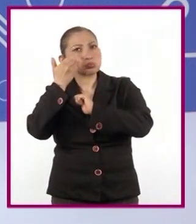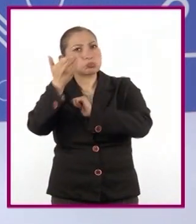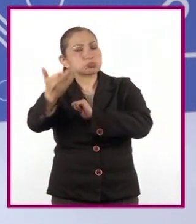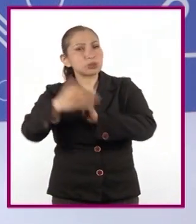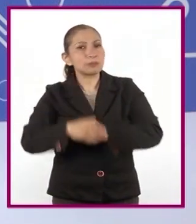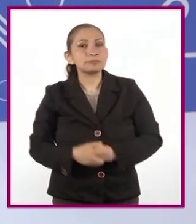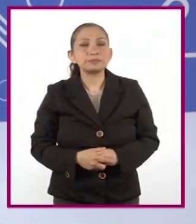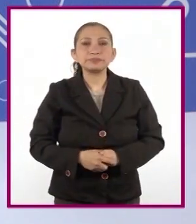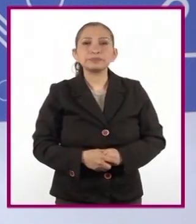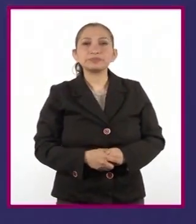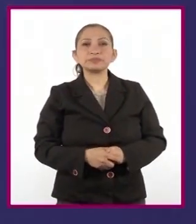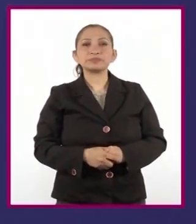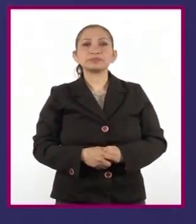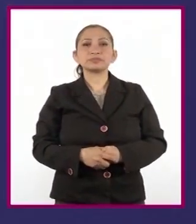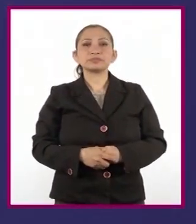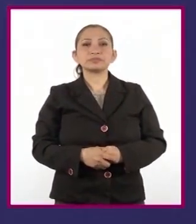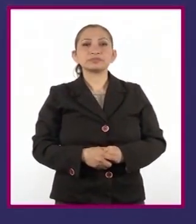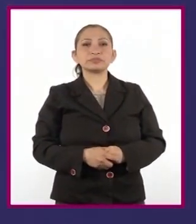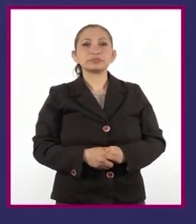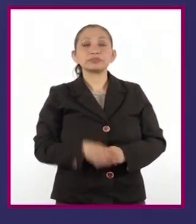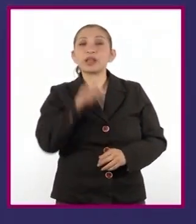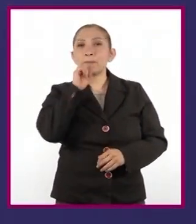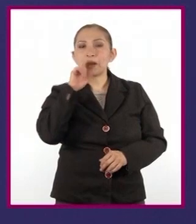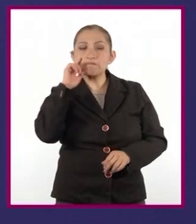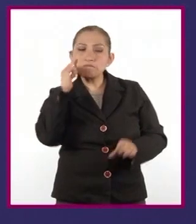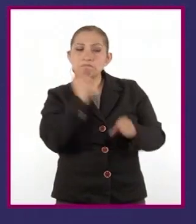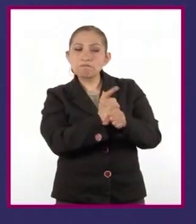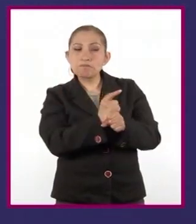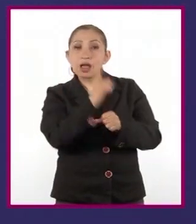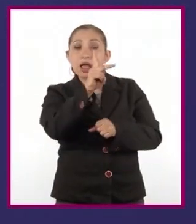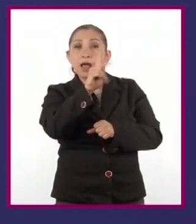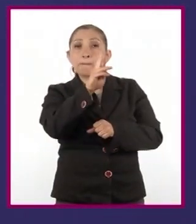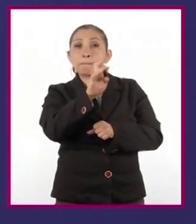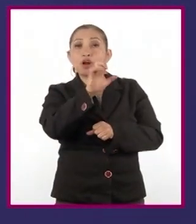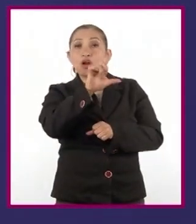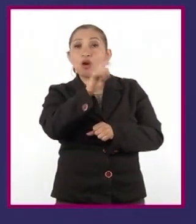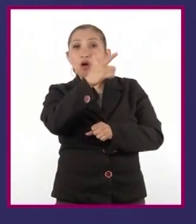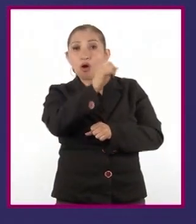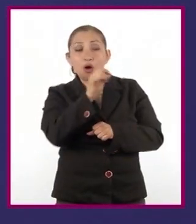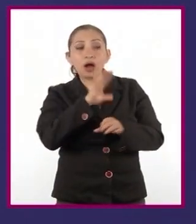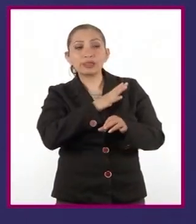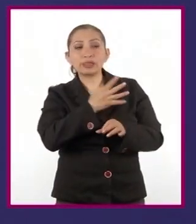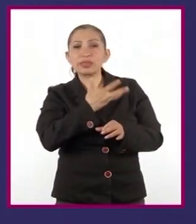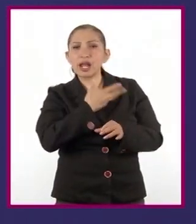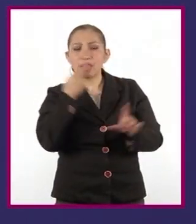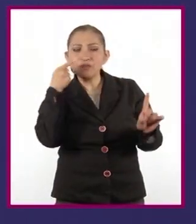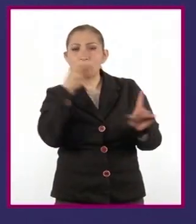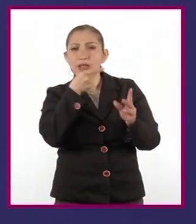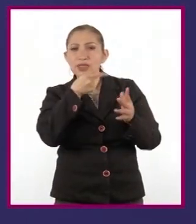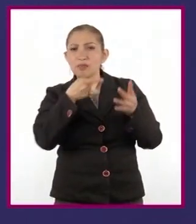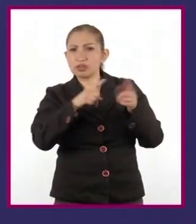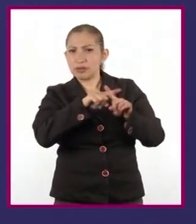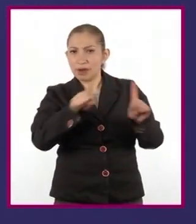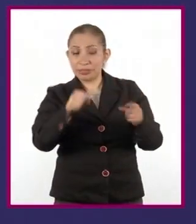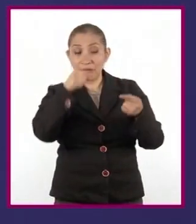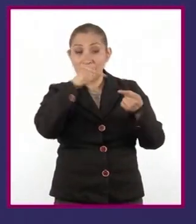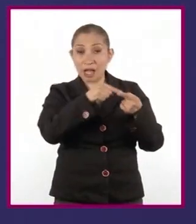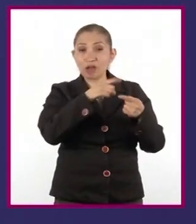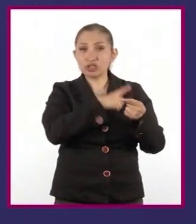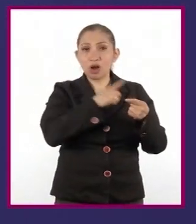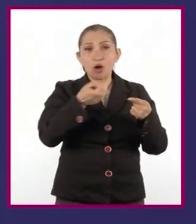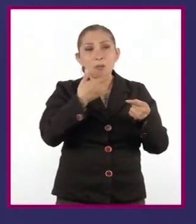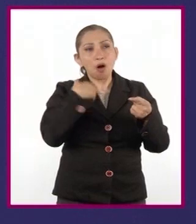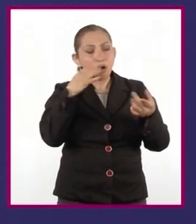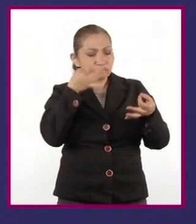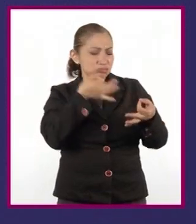de todos estos años. También observamos que el prólogo ha tenido diversos propósitos, que van desde sólo